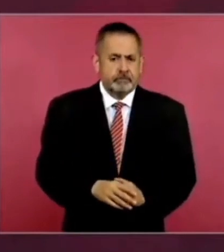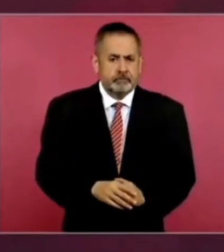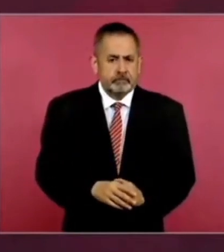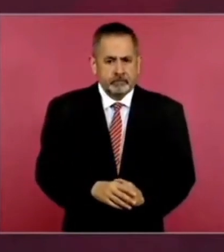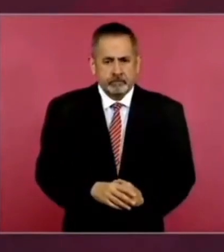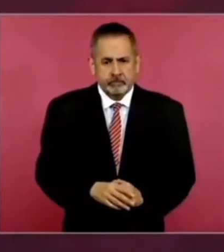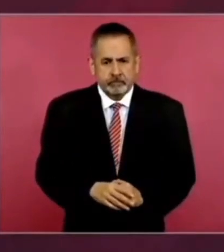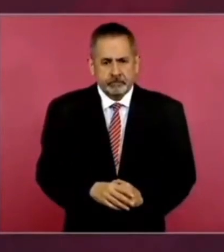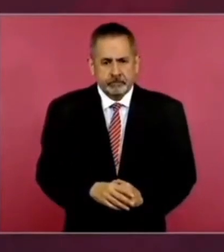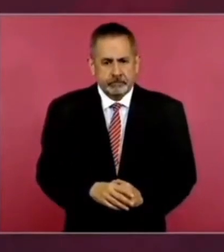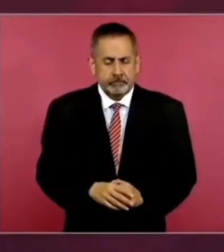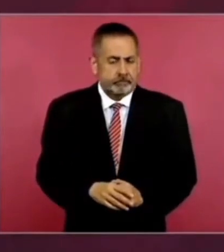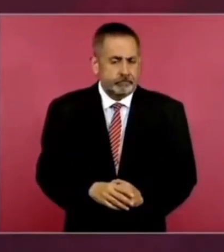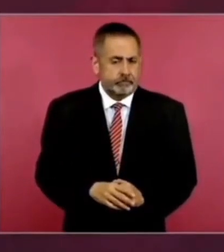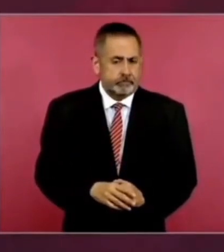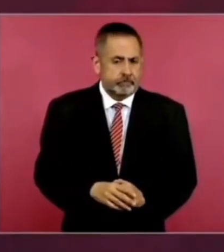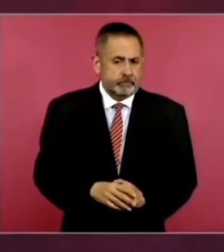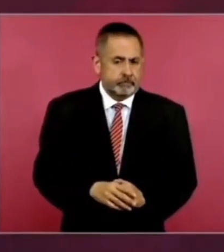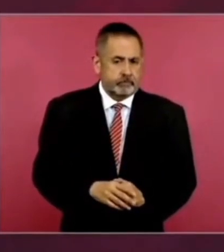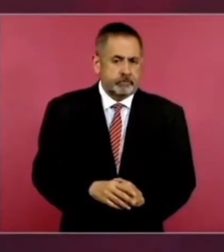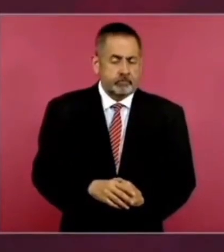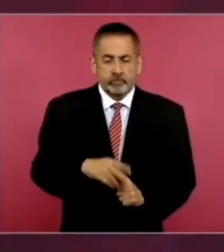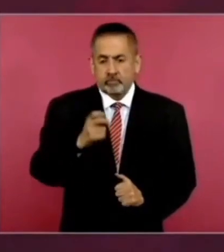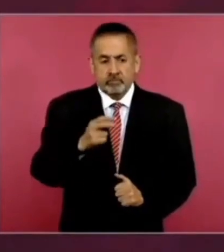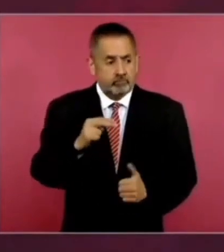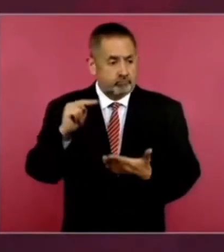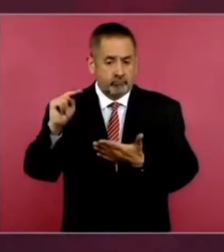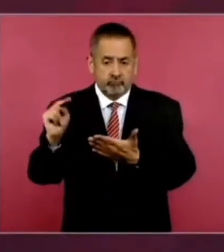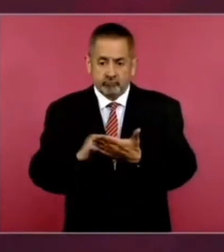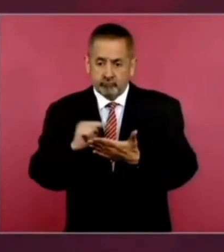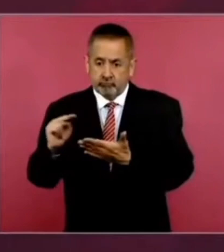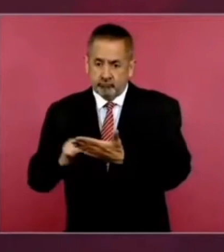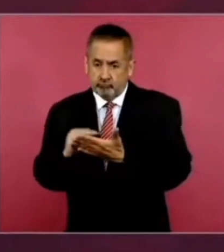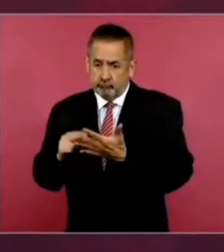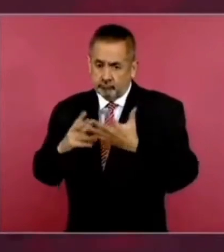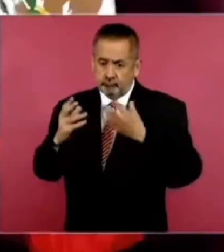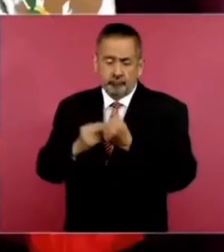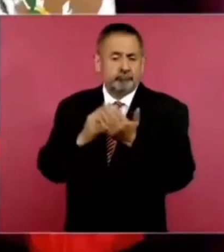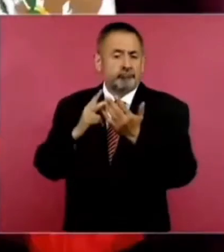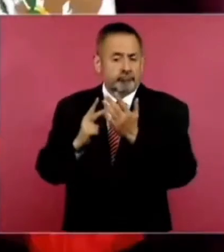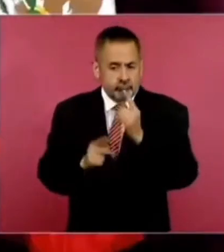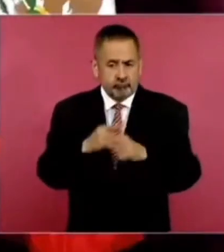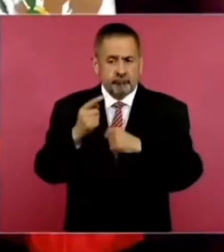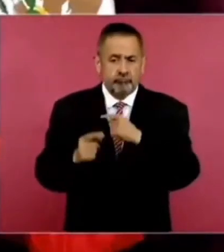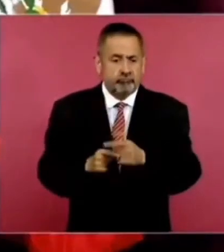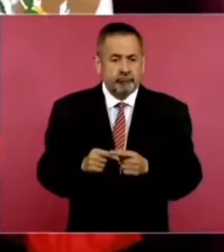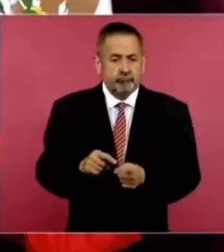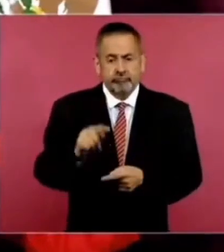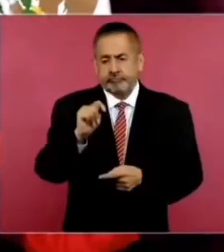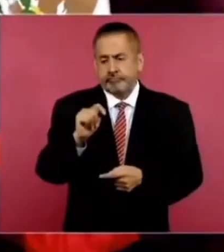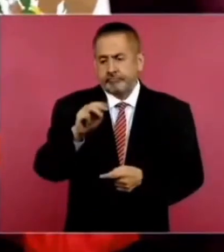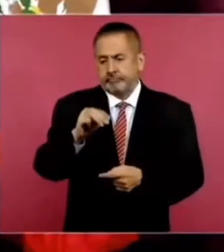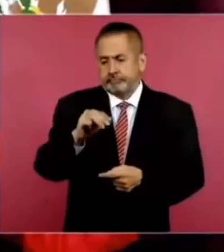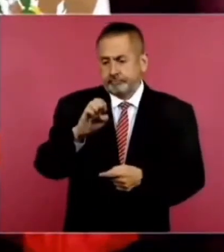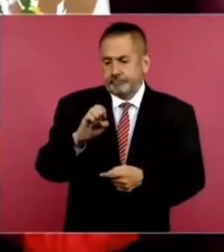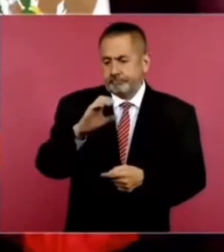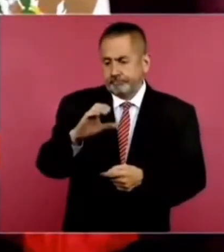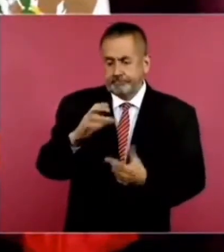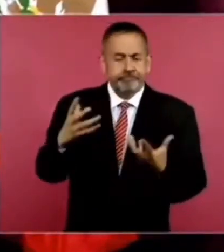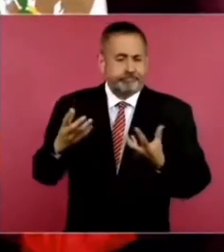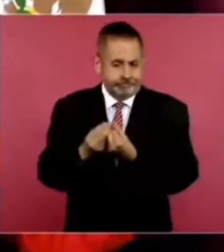el que se haya suscrito de nuevo el Tratado Económico